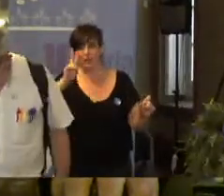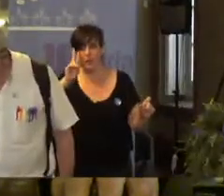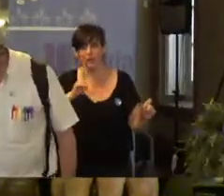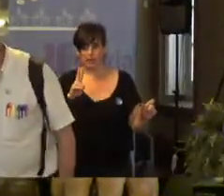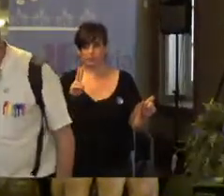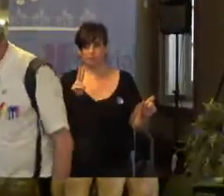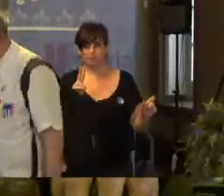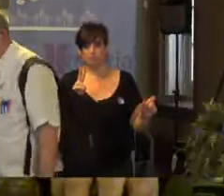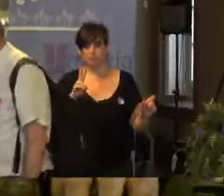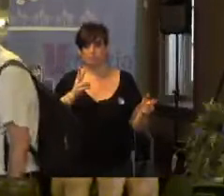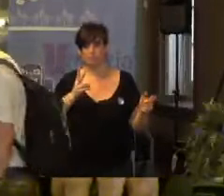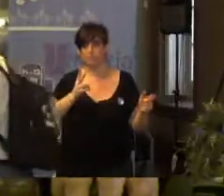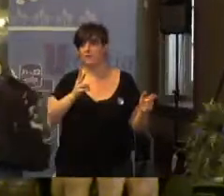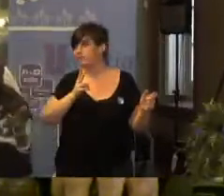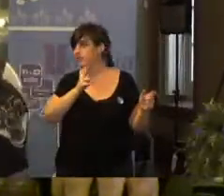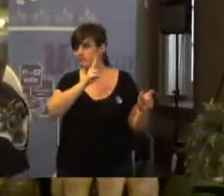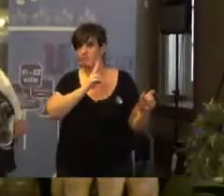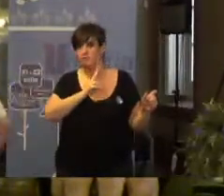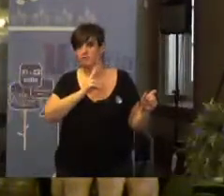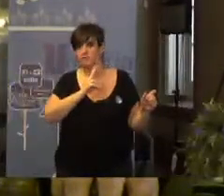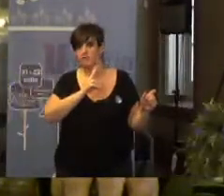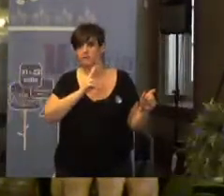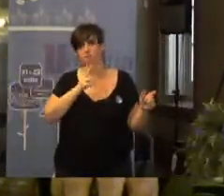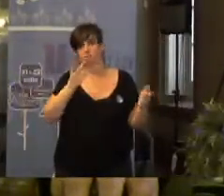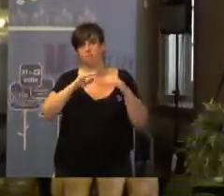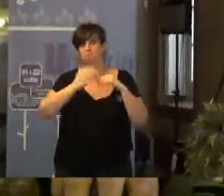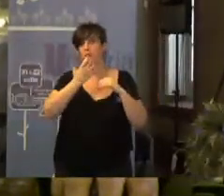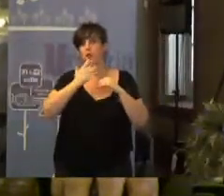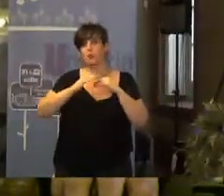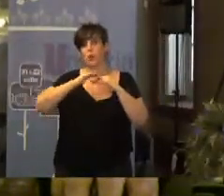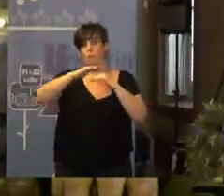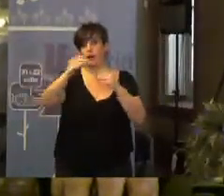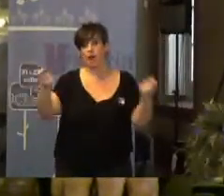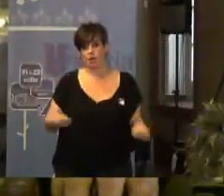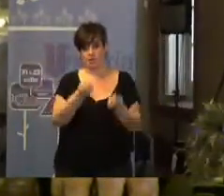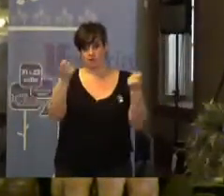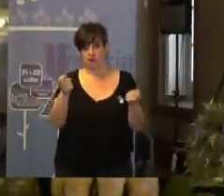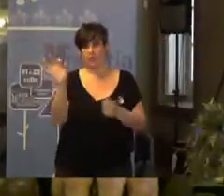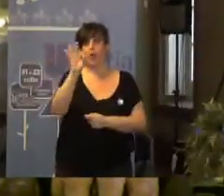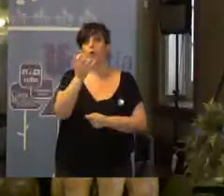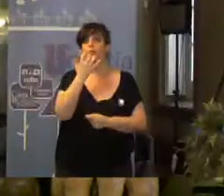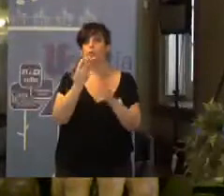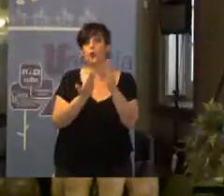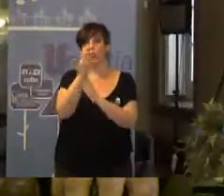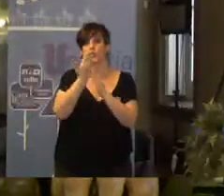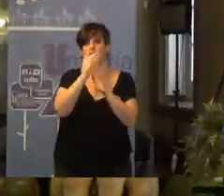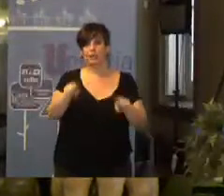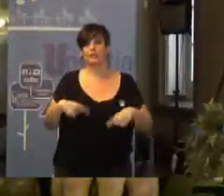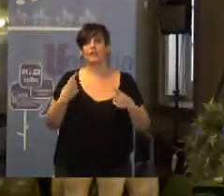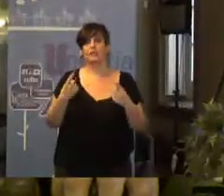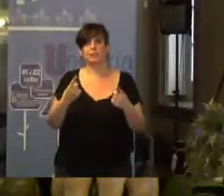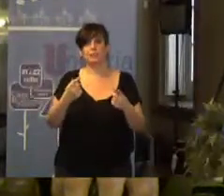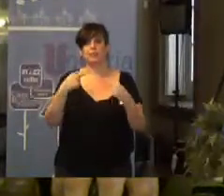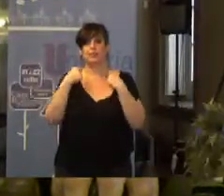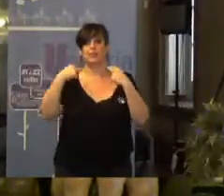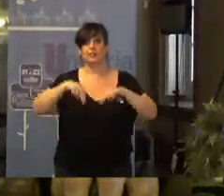que me toca, porque eu participei na campaña de En Marea, e cando poucos días despois saen os deputados e deputados no Parlamento